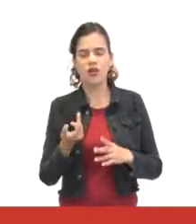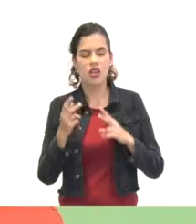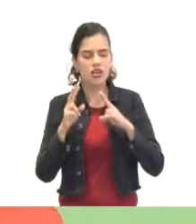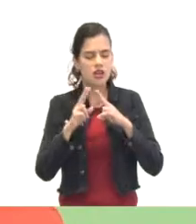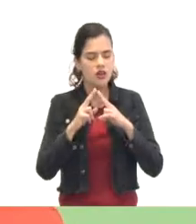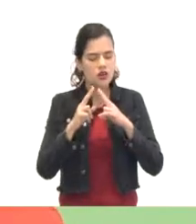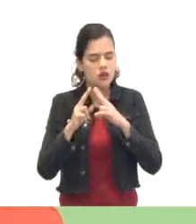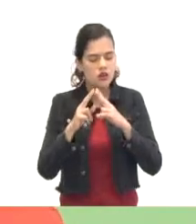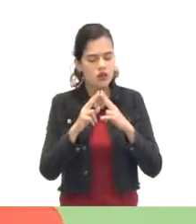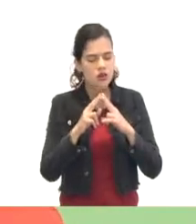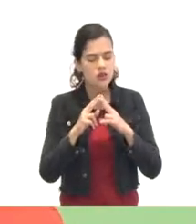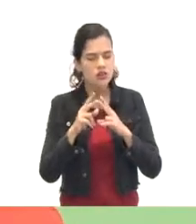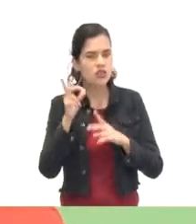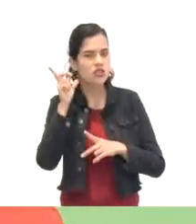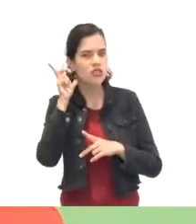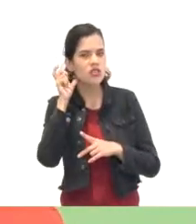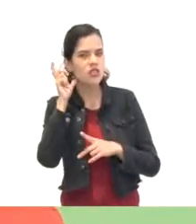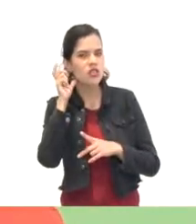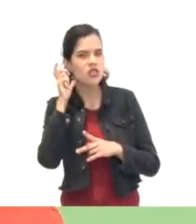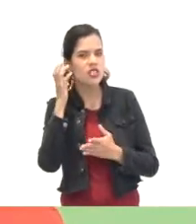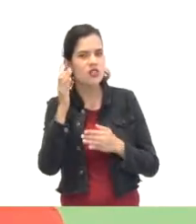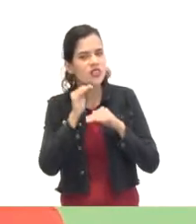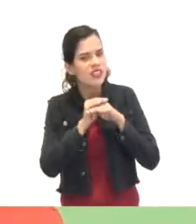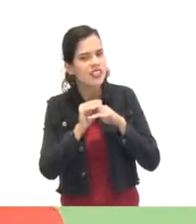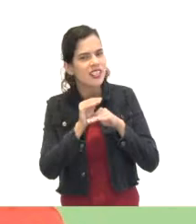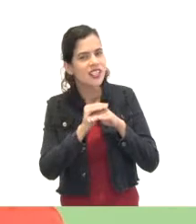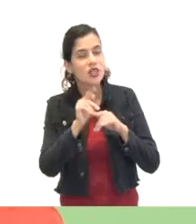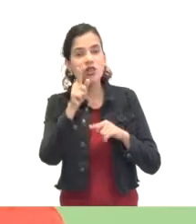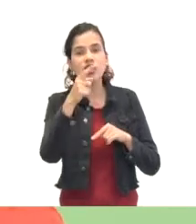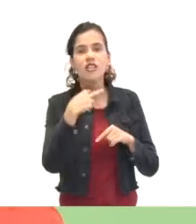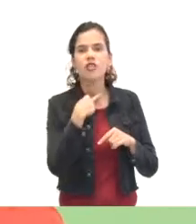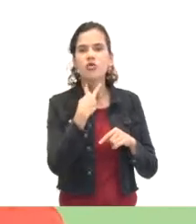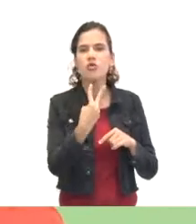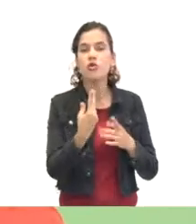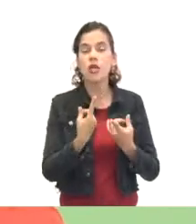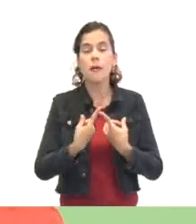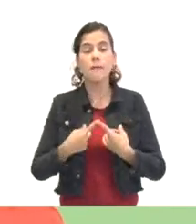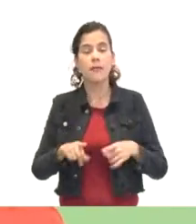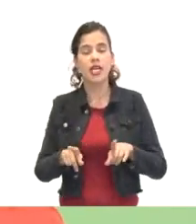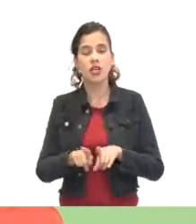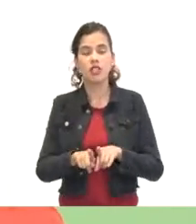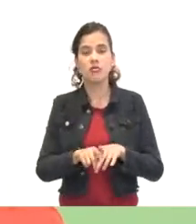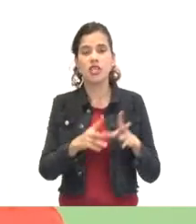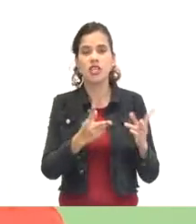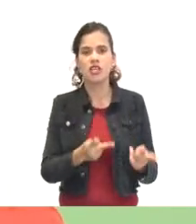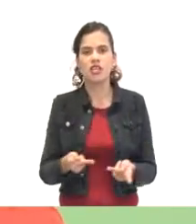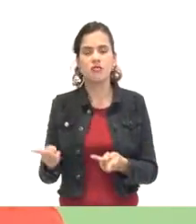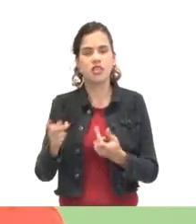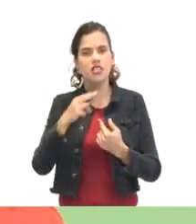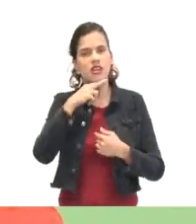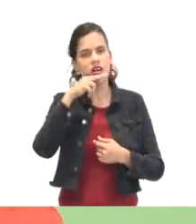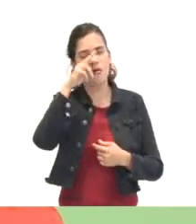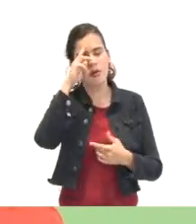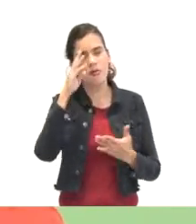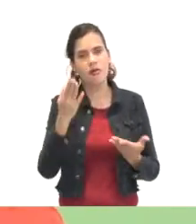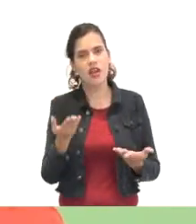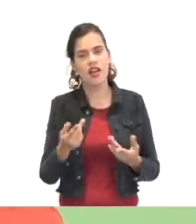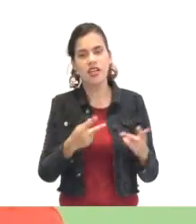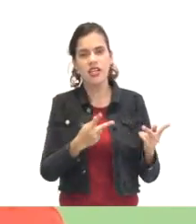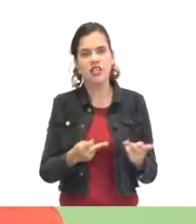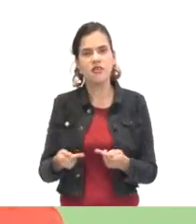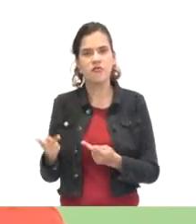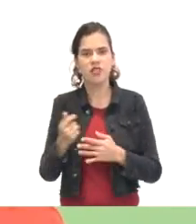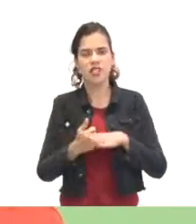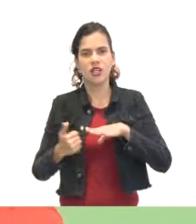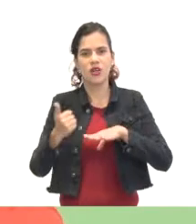sonido amable, el sonido tierno de tu voz, pero también invita a papá, invita a los